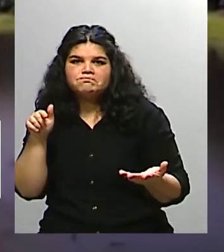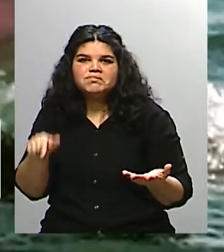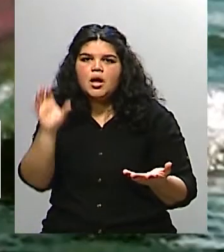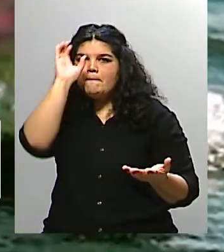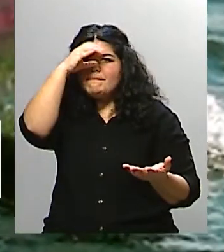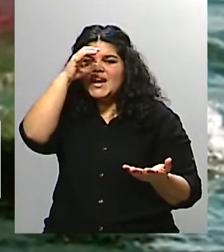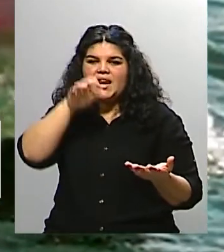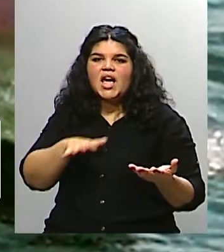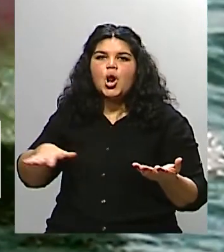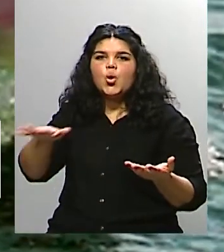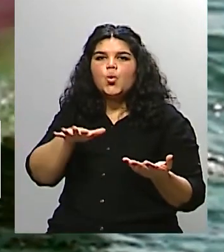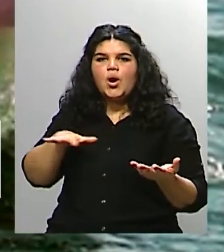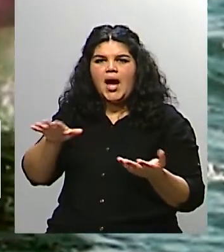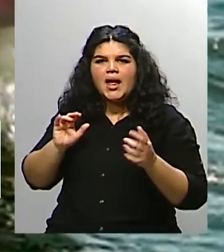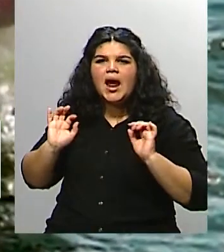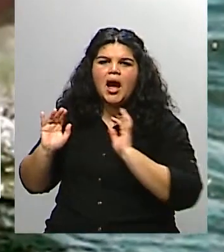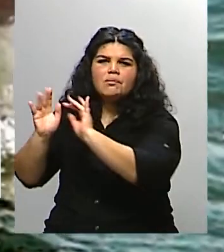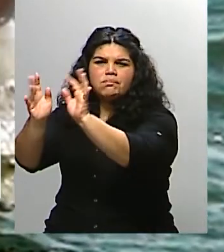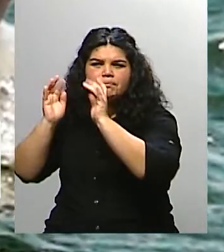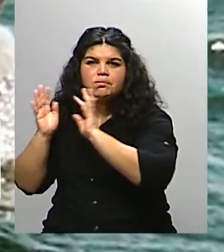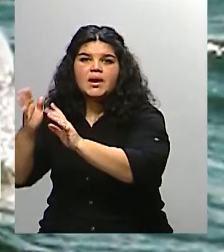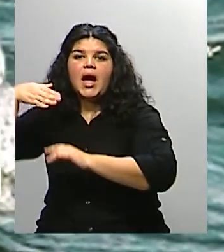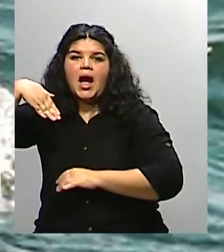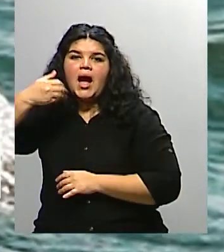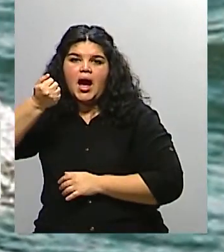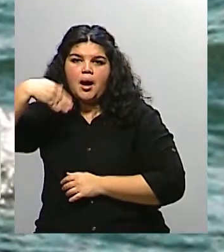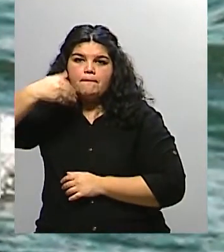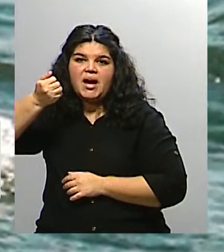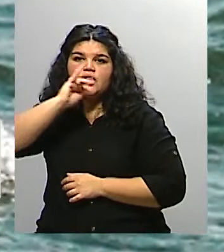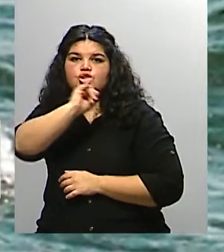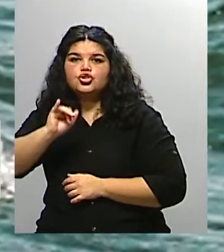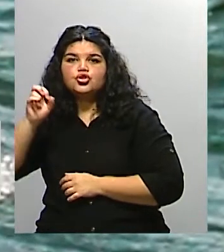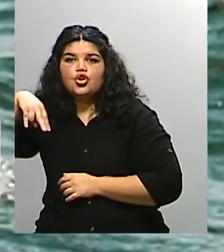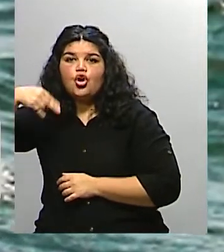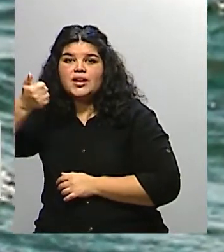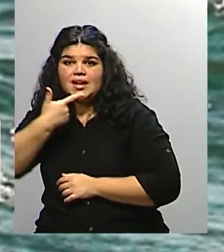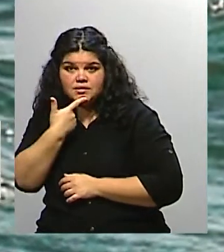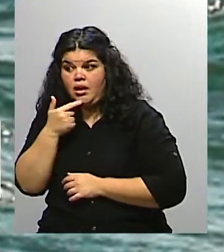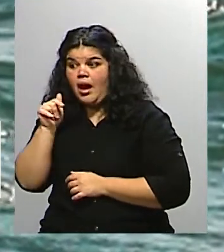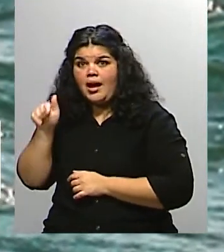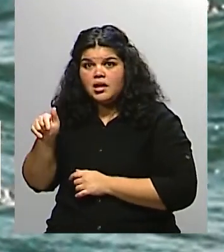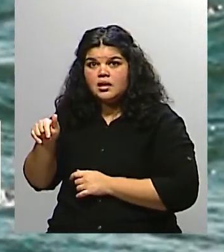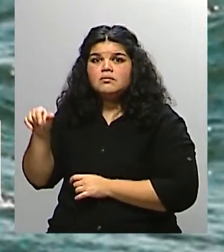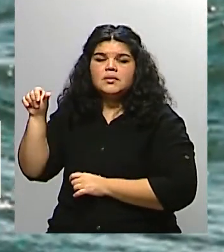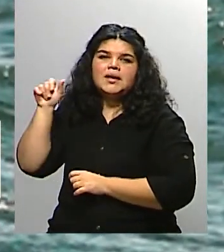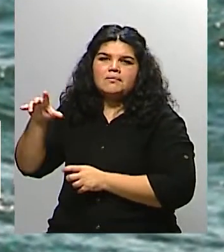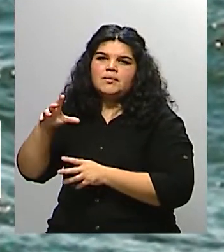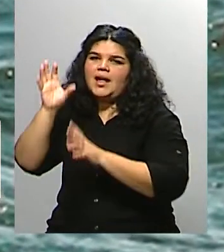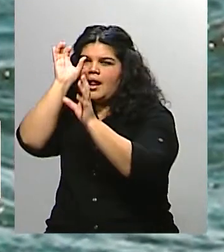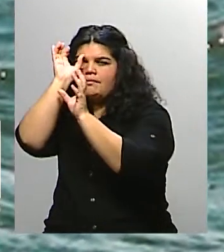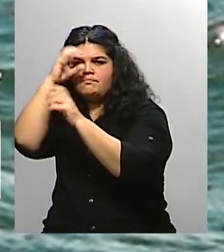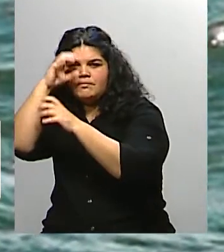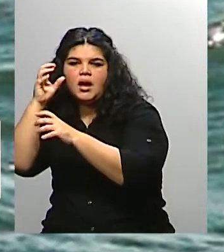el Amazonas. Se estima que en los últimos 4 siglos se han vertido más de 200.000 toneladas de mercurio al